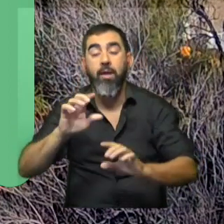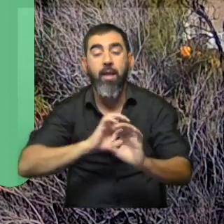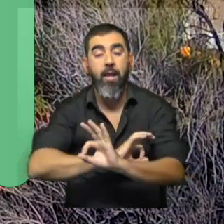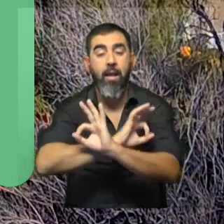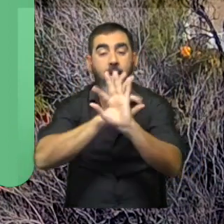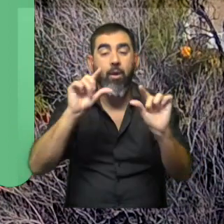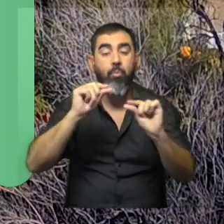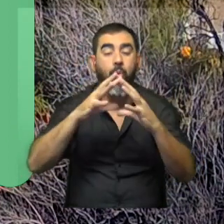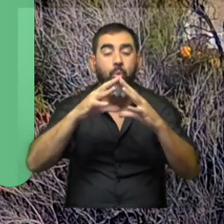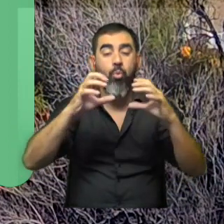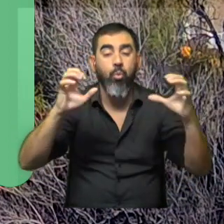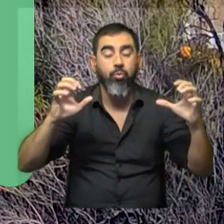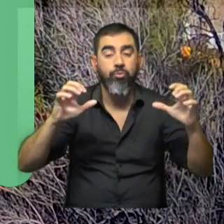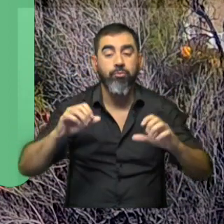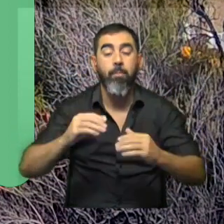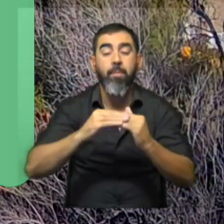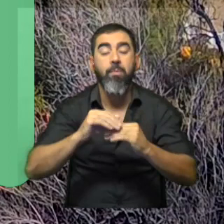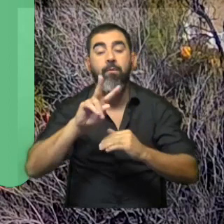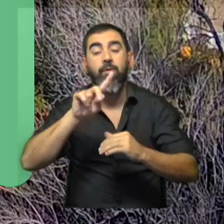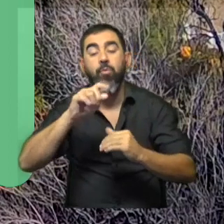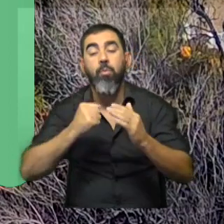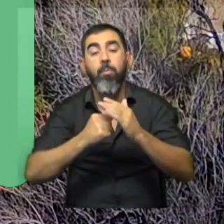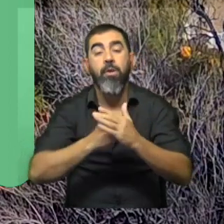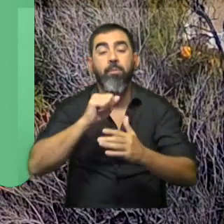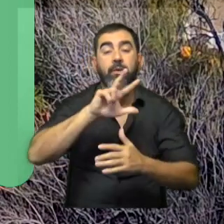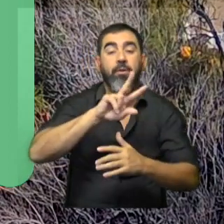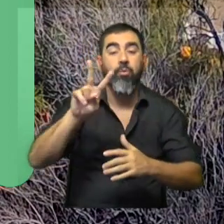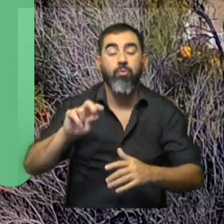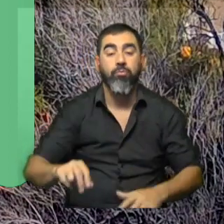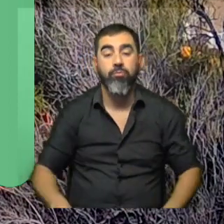claro y algo nuboso, periodos de claro, una mínima de 21, una máxima de